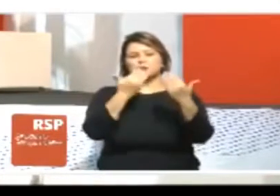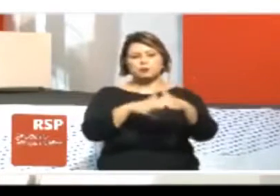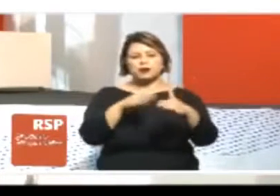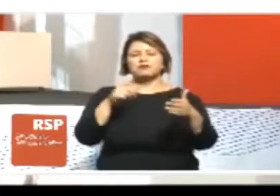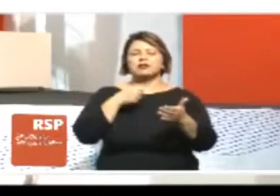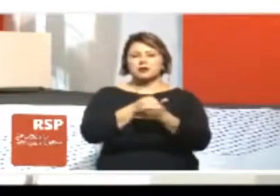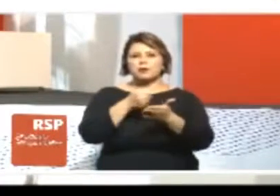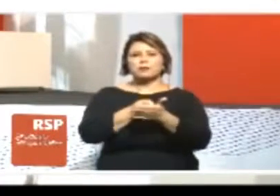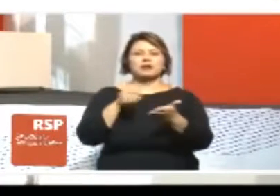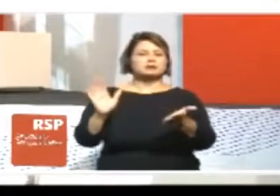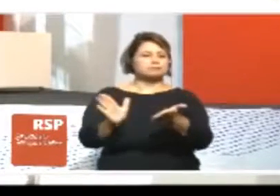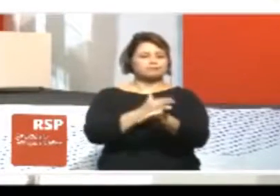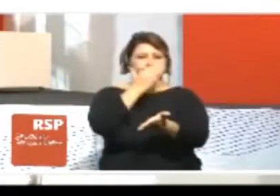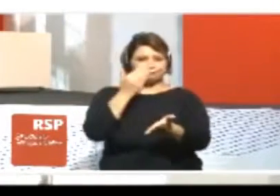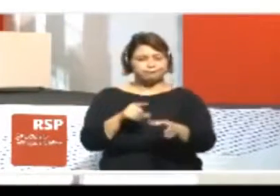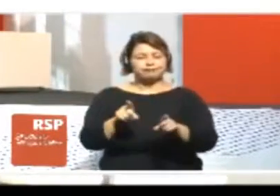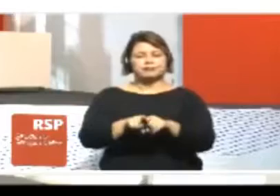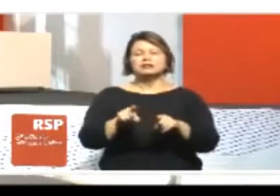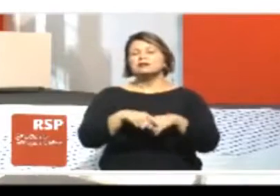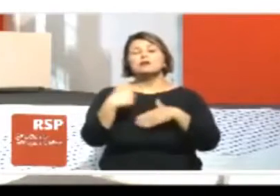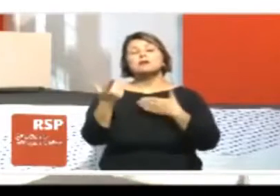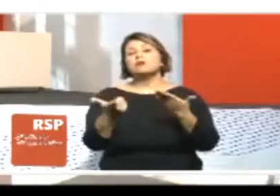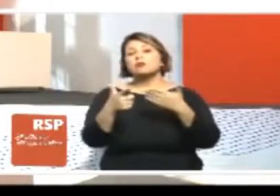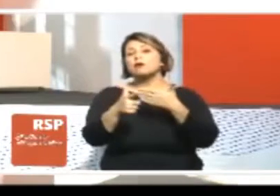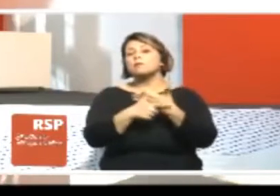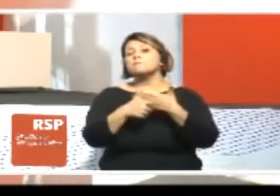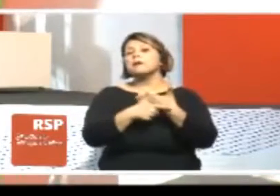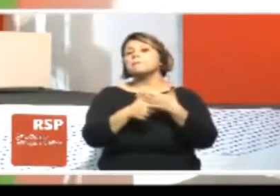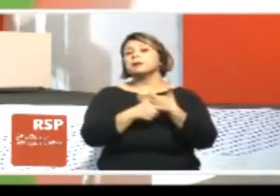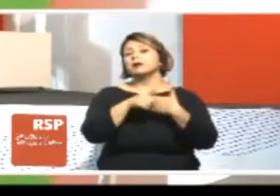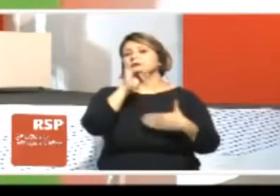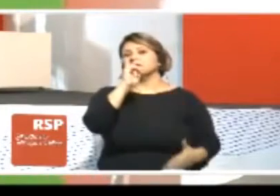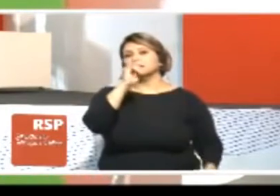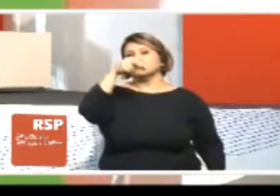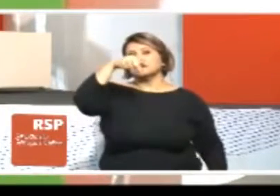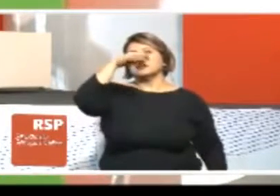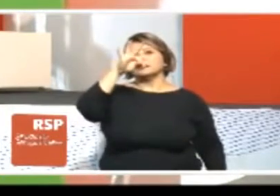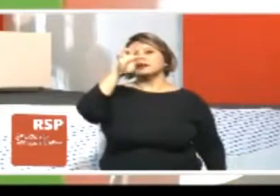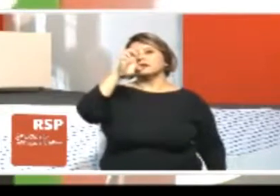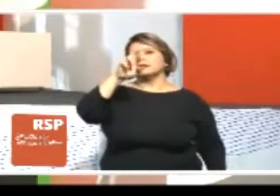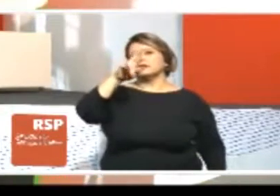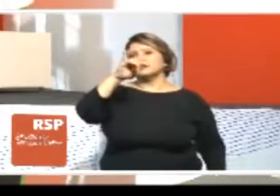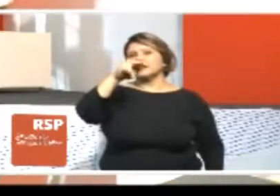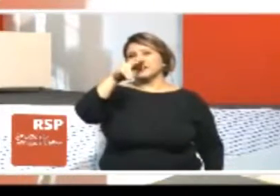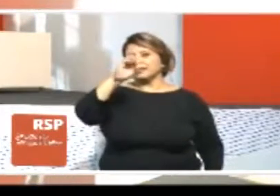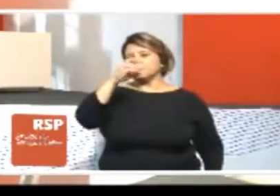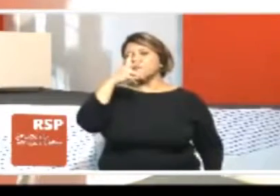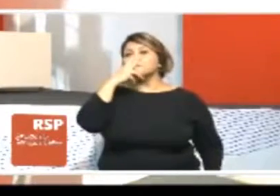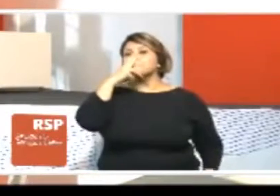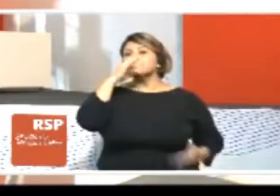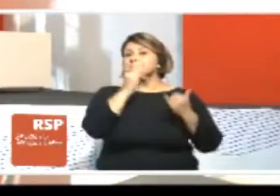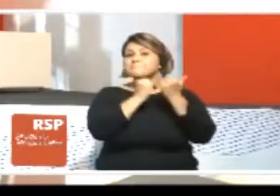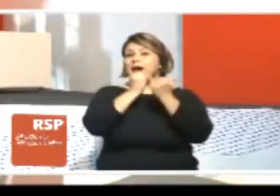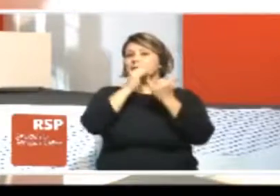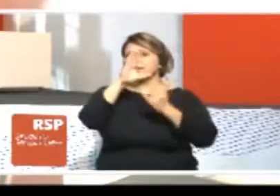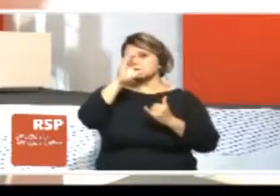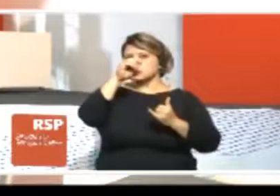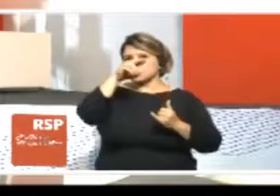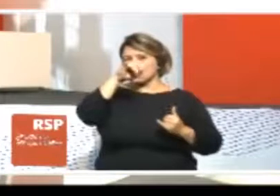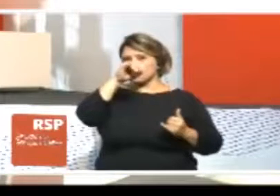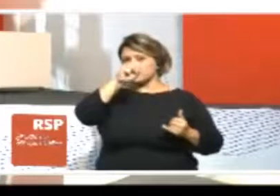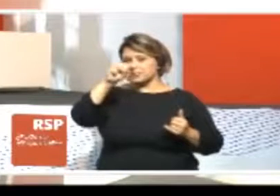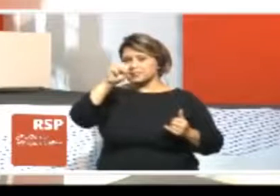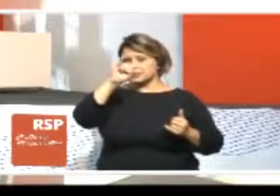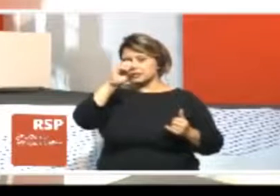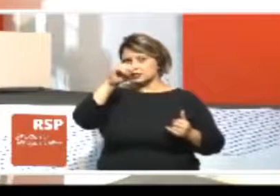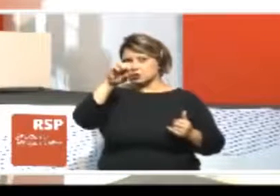entonces con el rol del interín. Cuando analizamos los estudios, vemos que en la mayoría de los